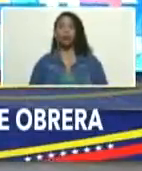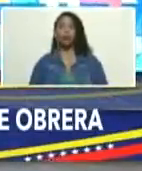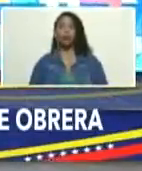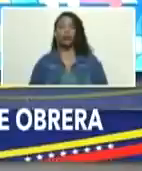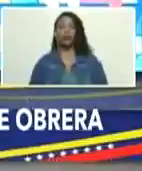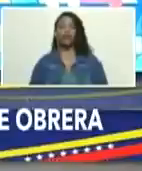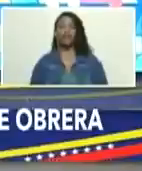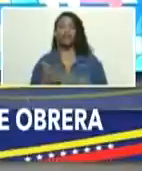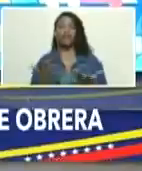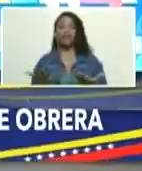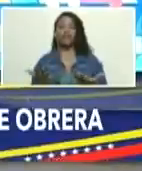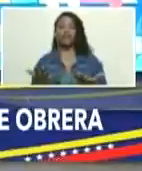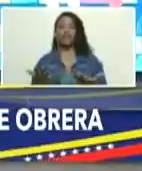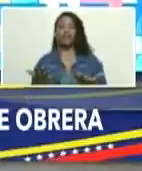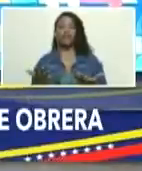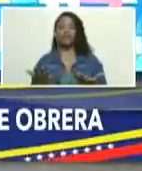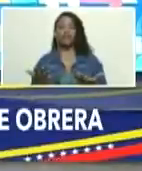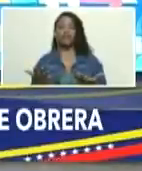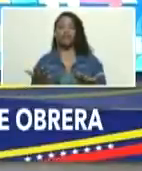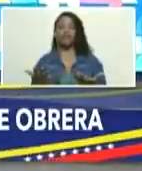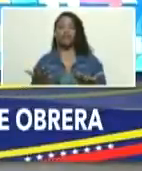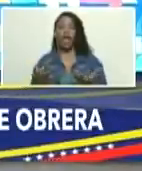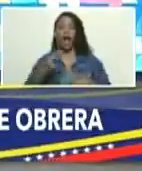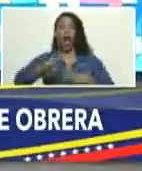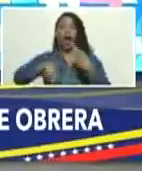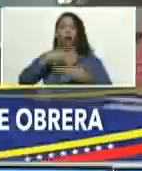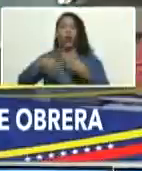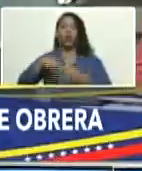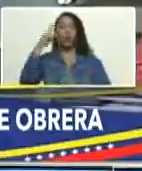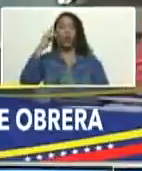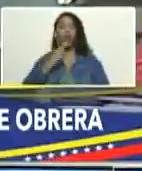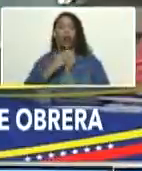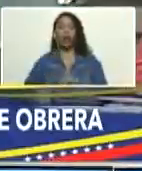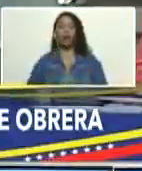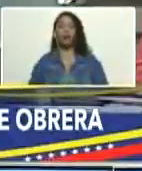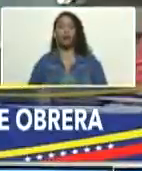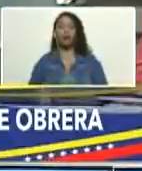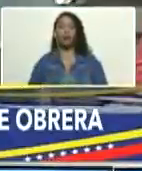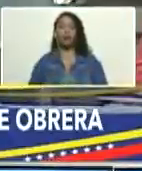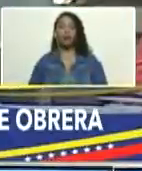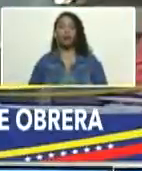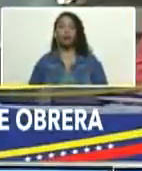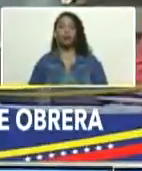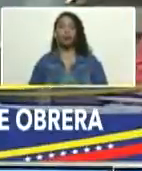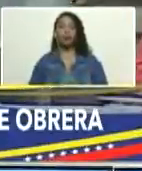que en la revolución bolivariana